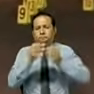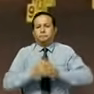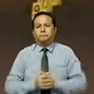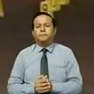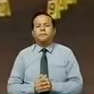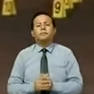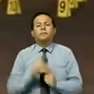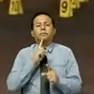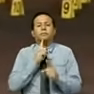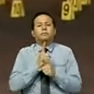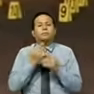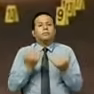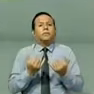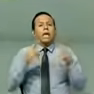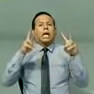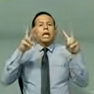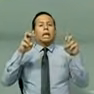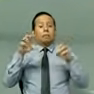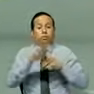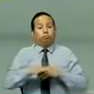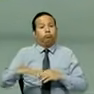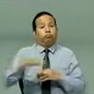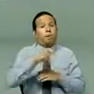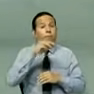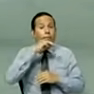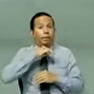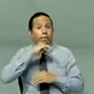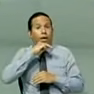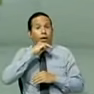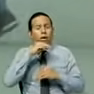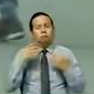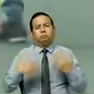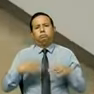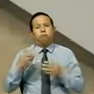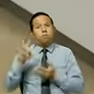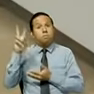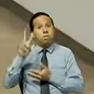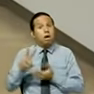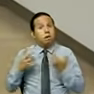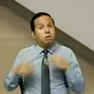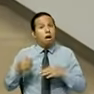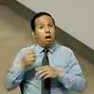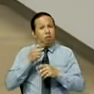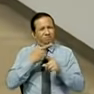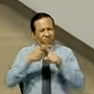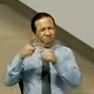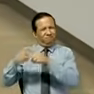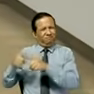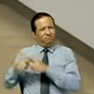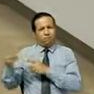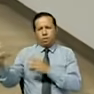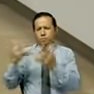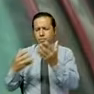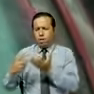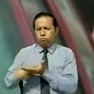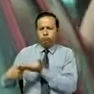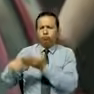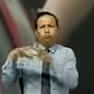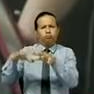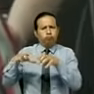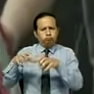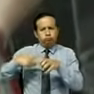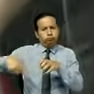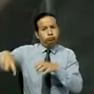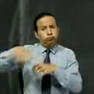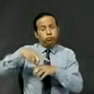El aumento de la violencia criminal en Manta convocó este viernes a representantes de varios sectores que conforman el Consejo Cantonal de Seguridad para evaluar